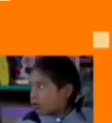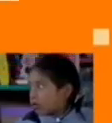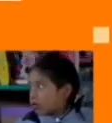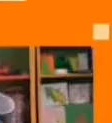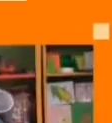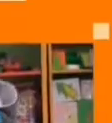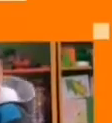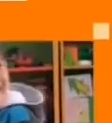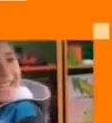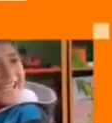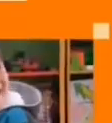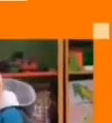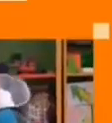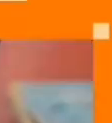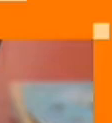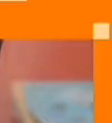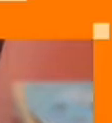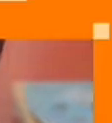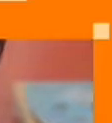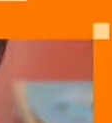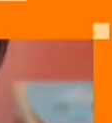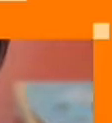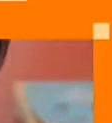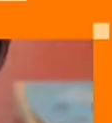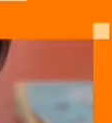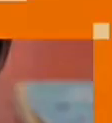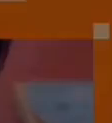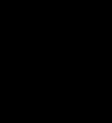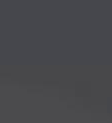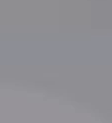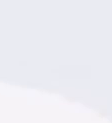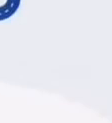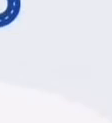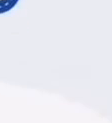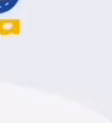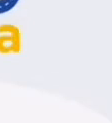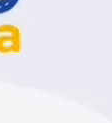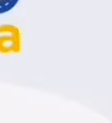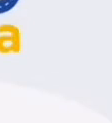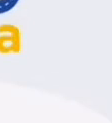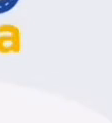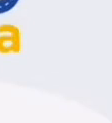Estamos viendo Aprendo en Casa, secundaria.